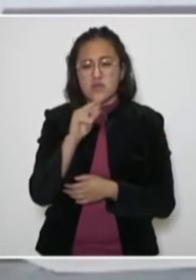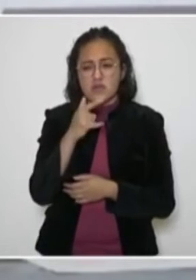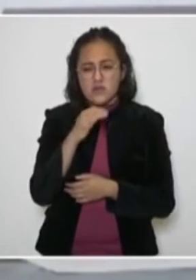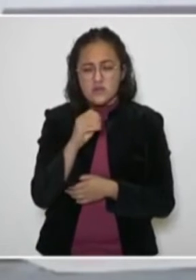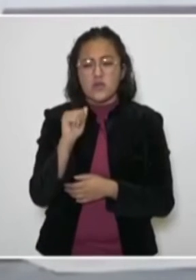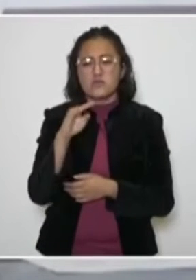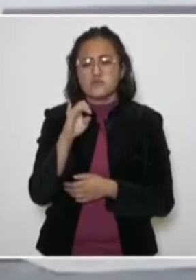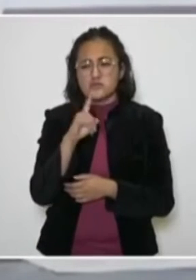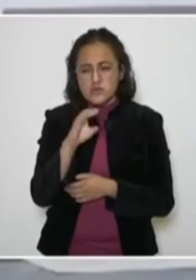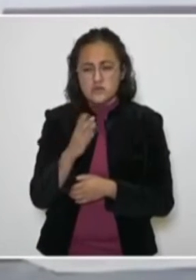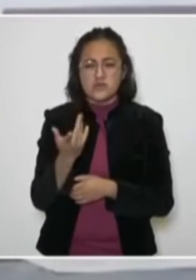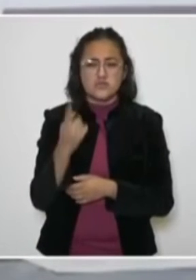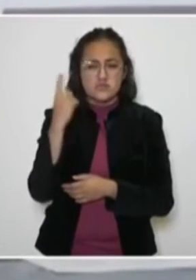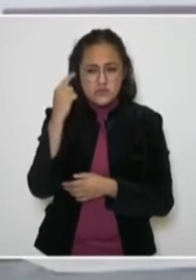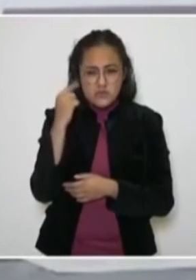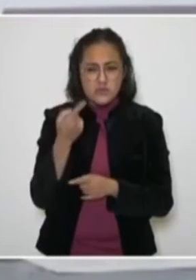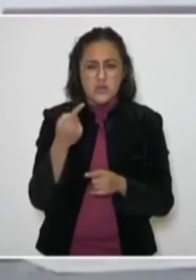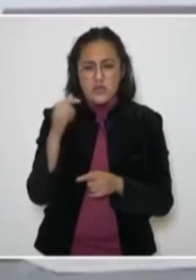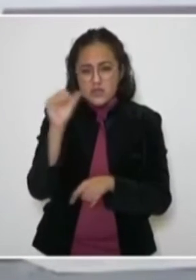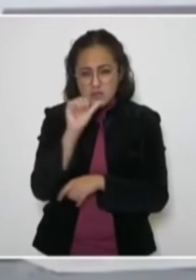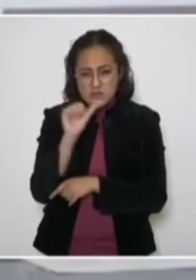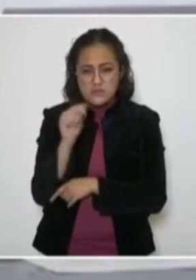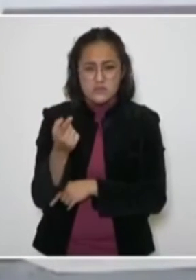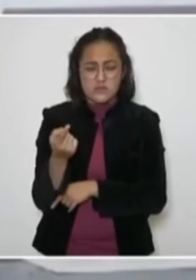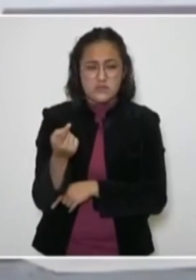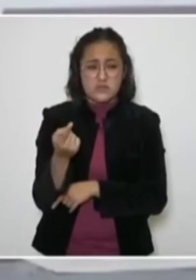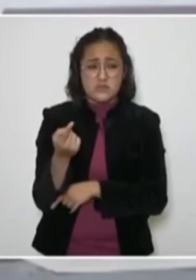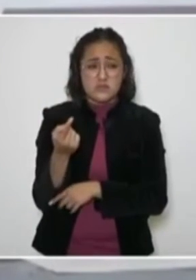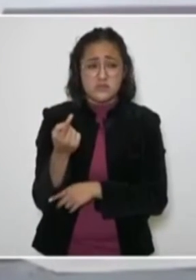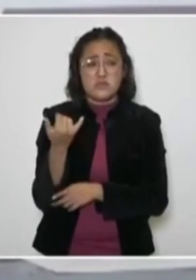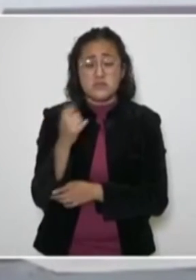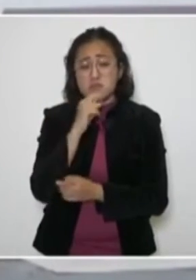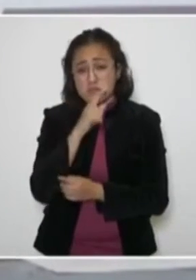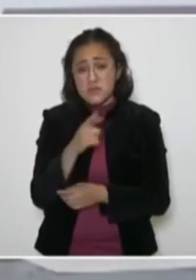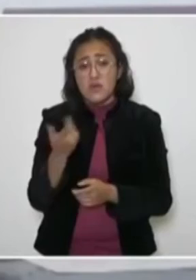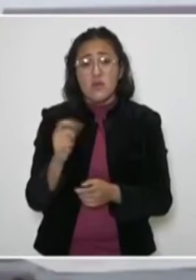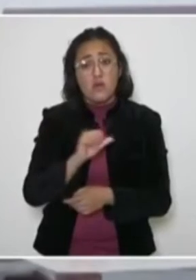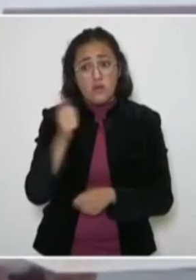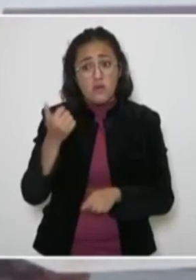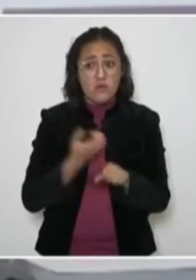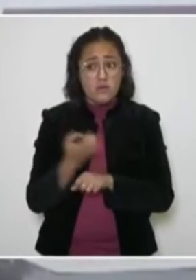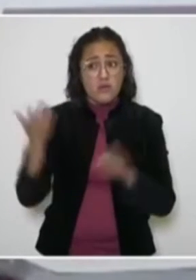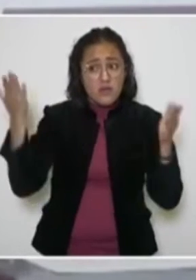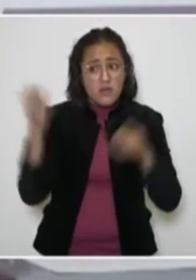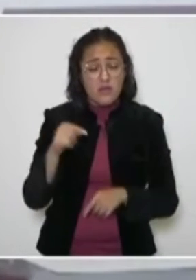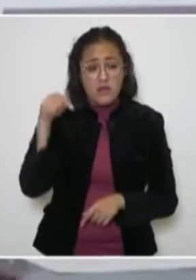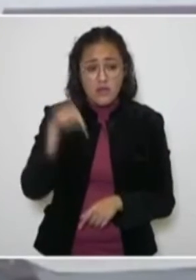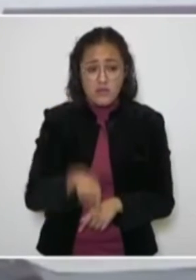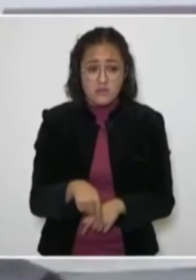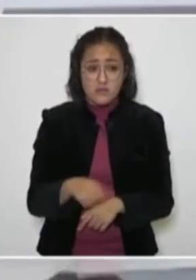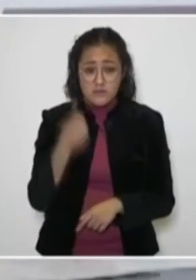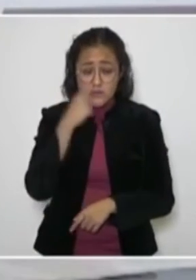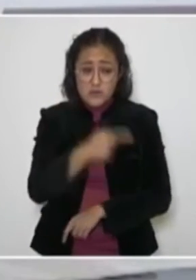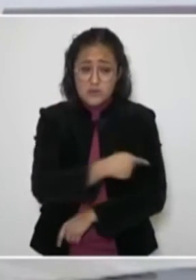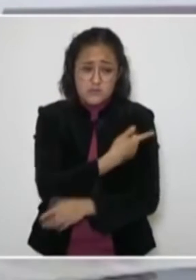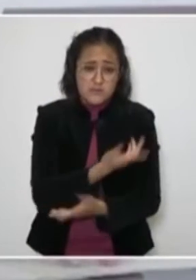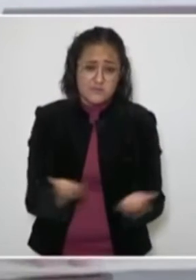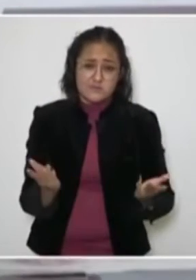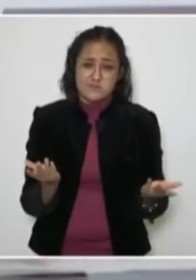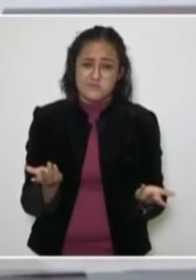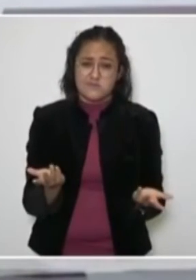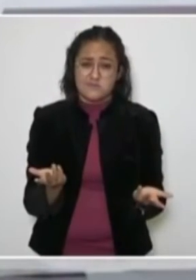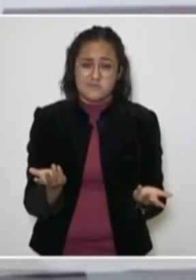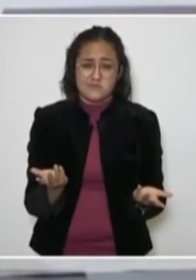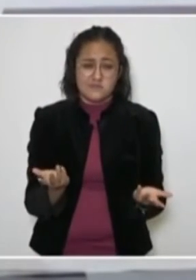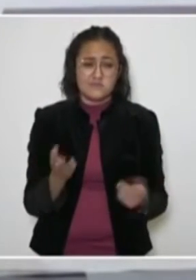Coyucan, Amozoc, Las Cholulas, Atlixco y también hasta de otros estados llegaron, gobernador,